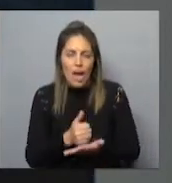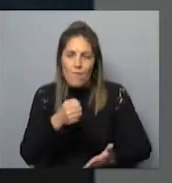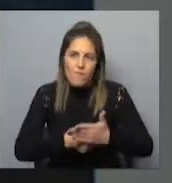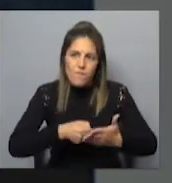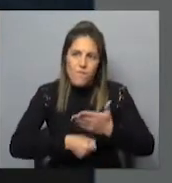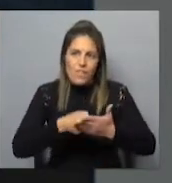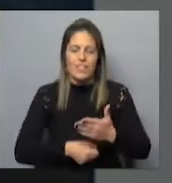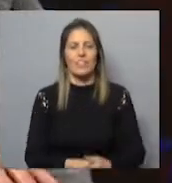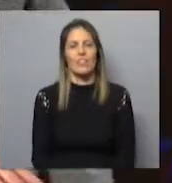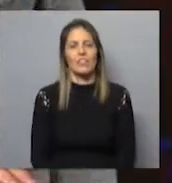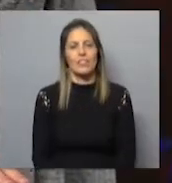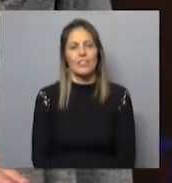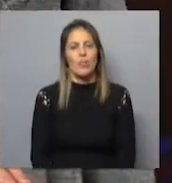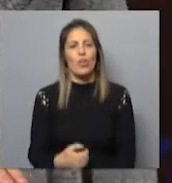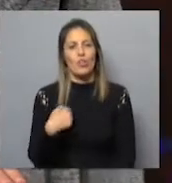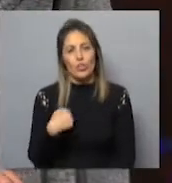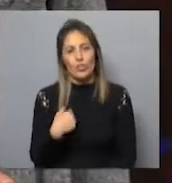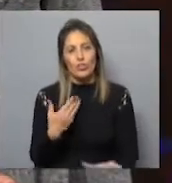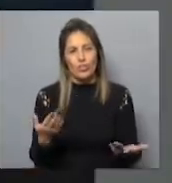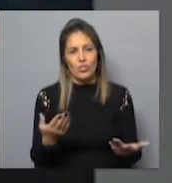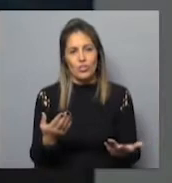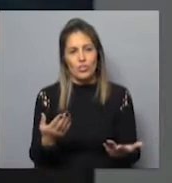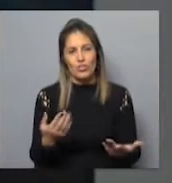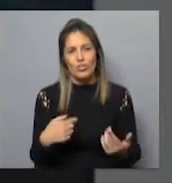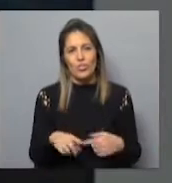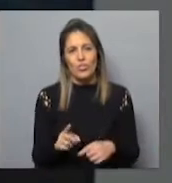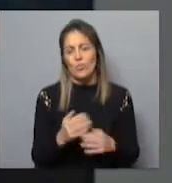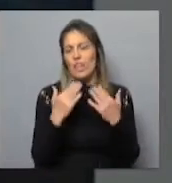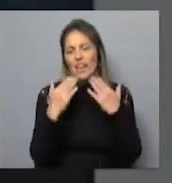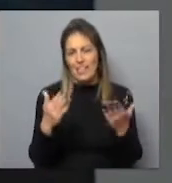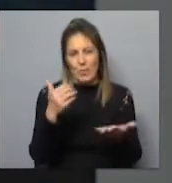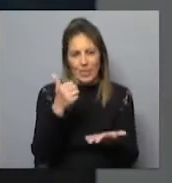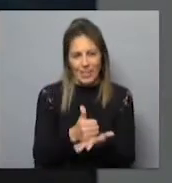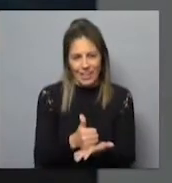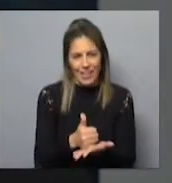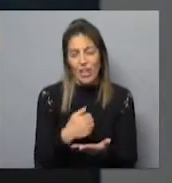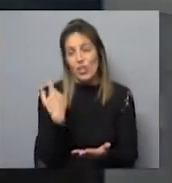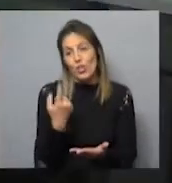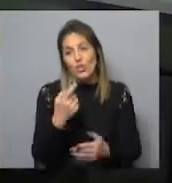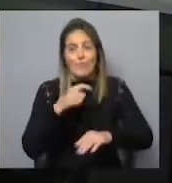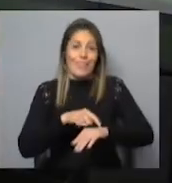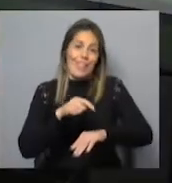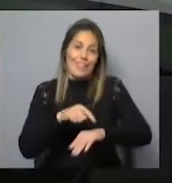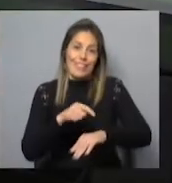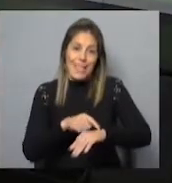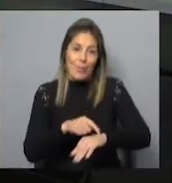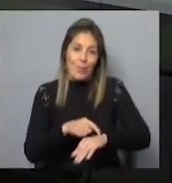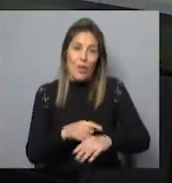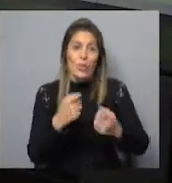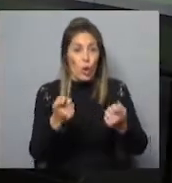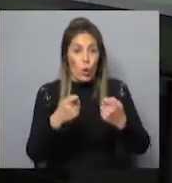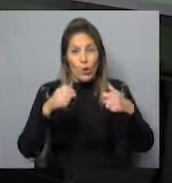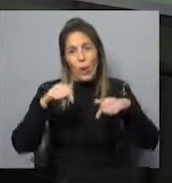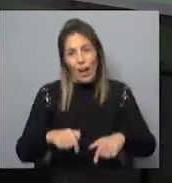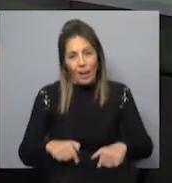nosotros tenemos el costoso preso para presos del tiempo ese es el costo que tenemos acá